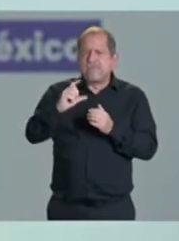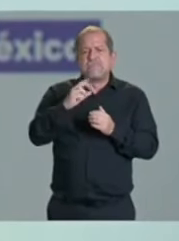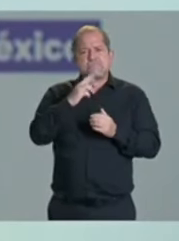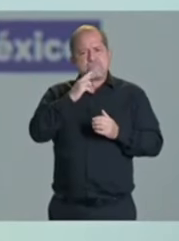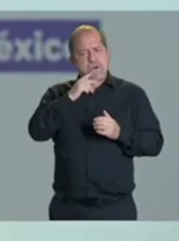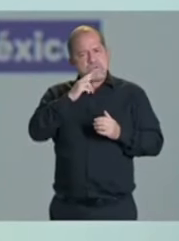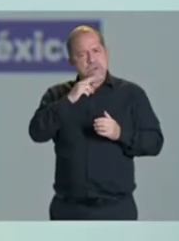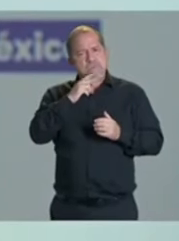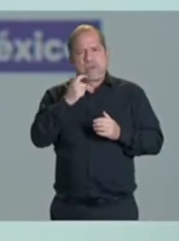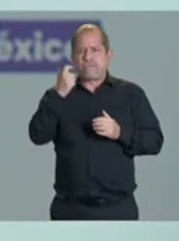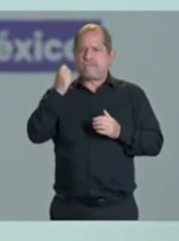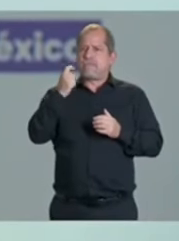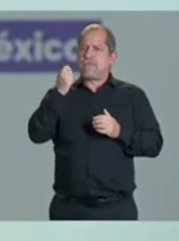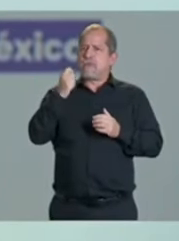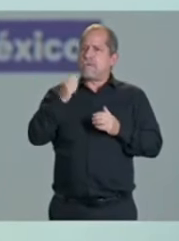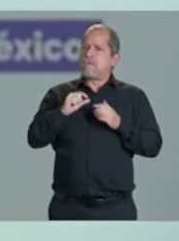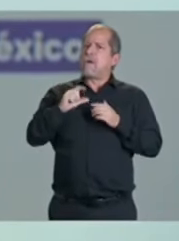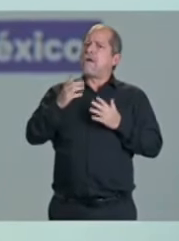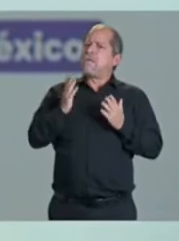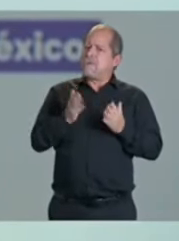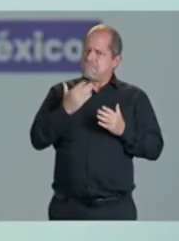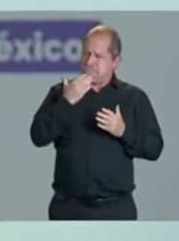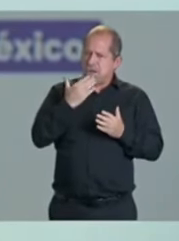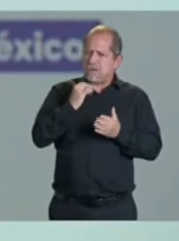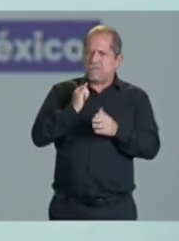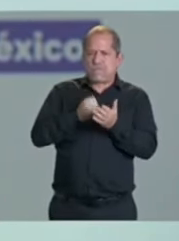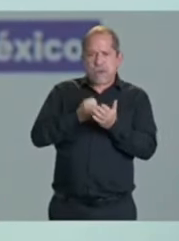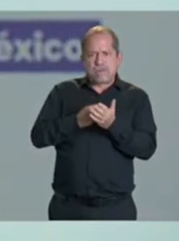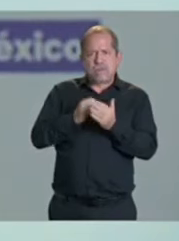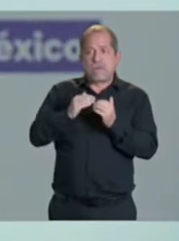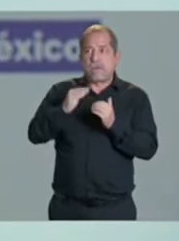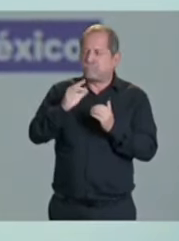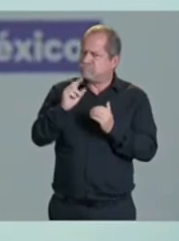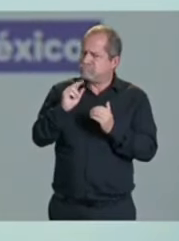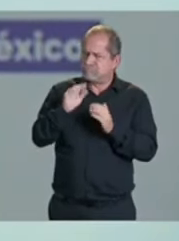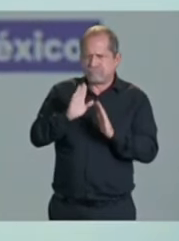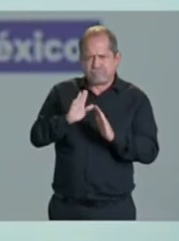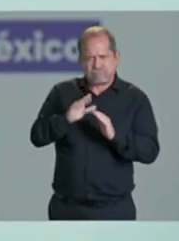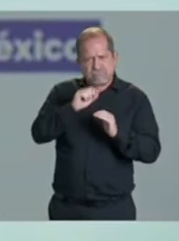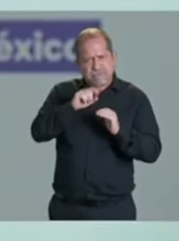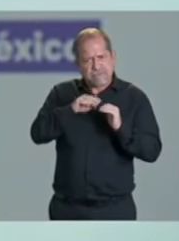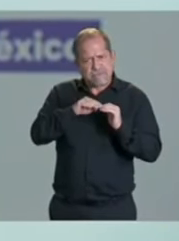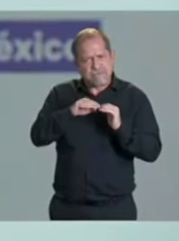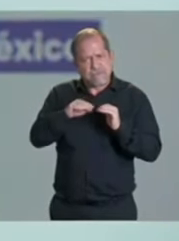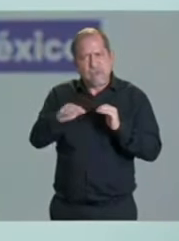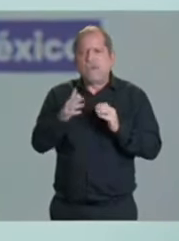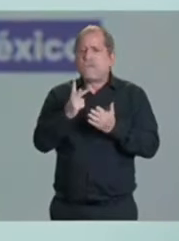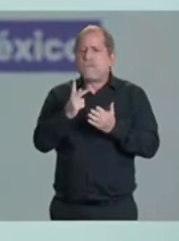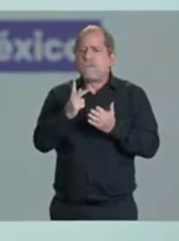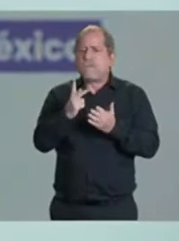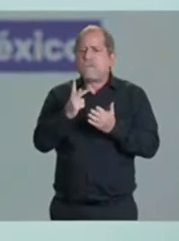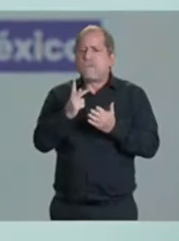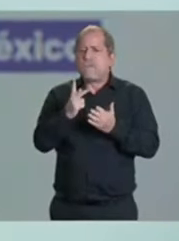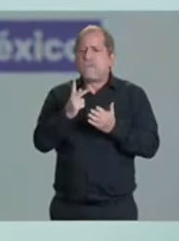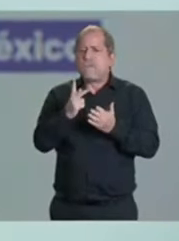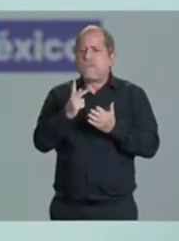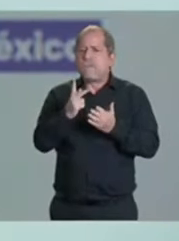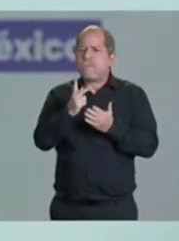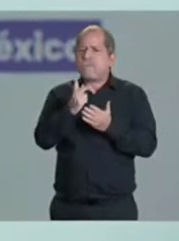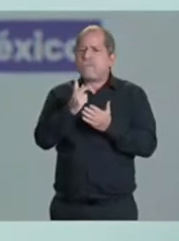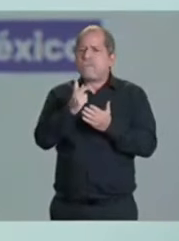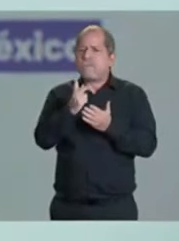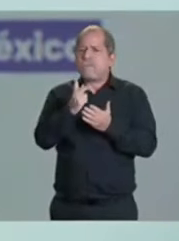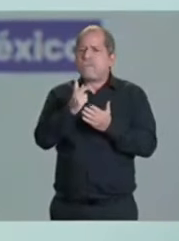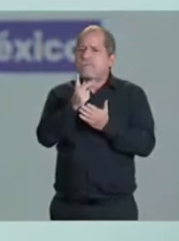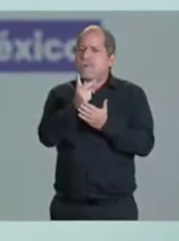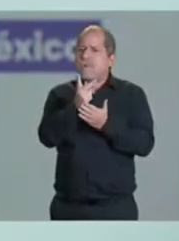frente a algunas cuestiones que se dijeron, principalmente calumnias, pues dediqué un tiempo también a contestarlas. Oye, Claudia,